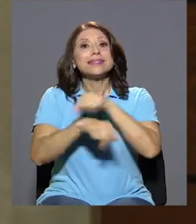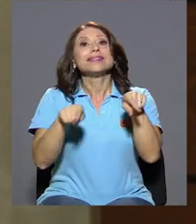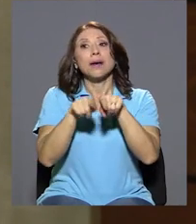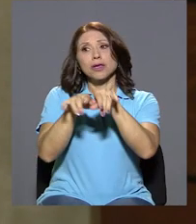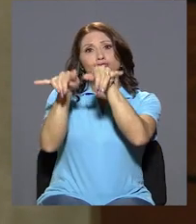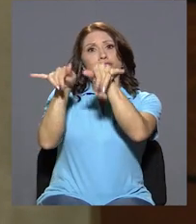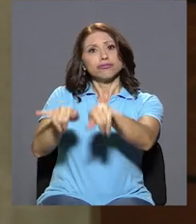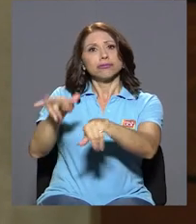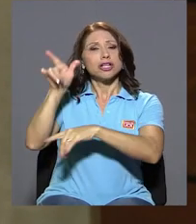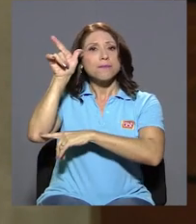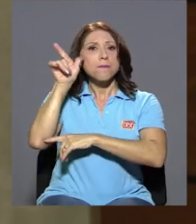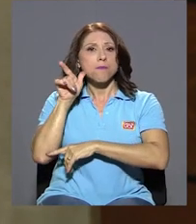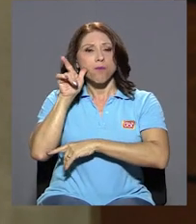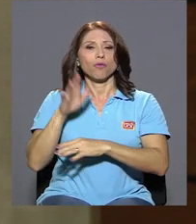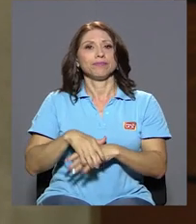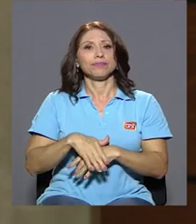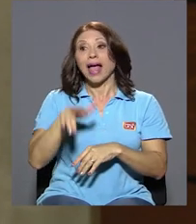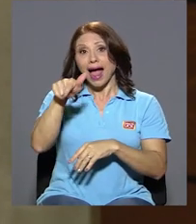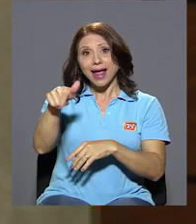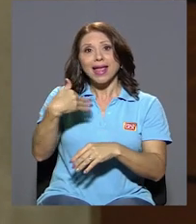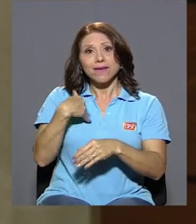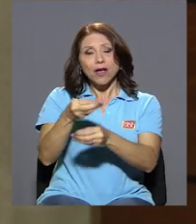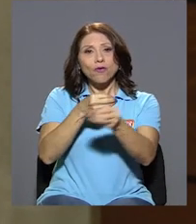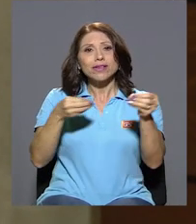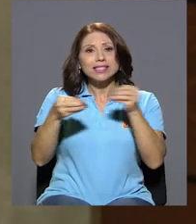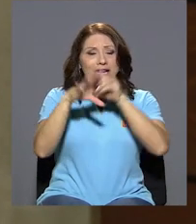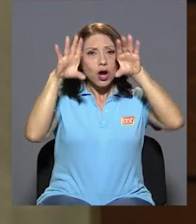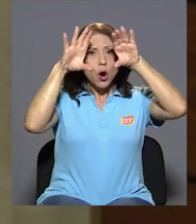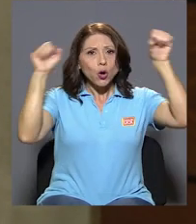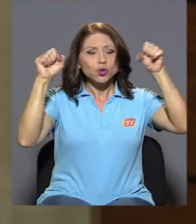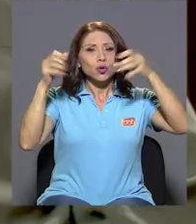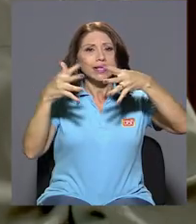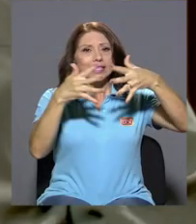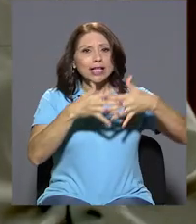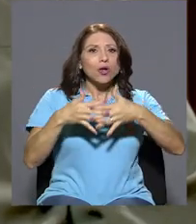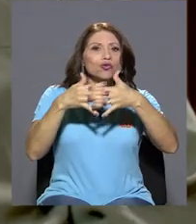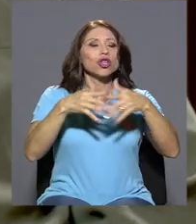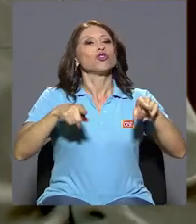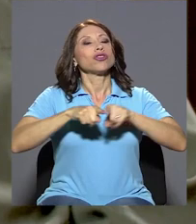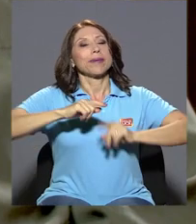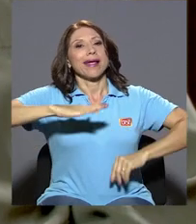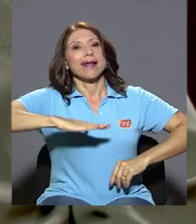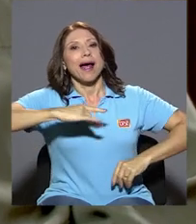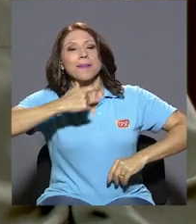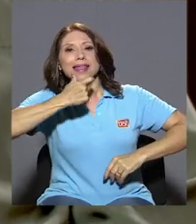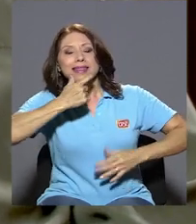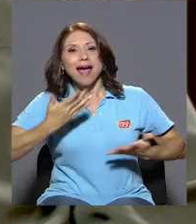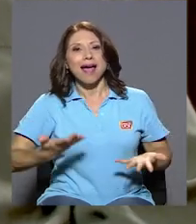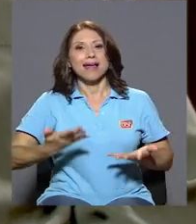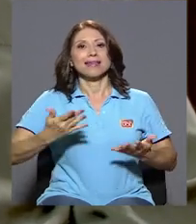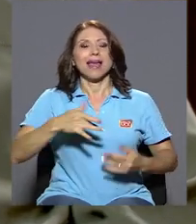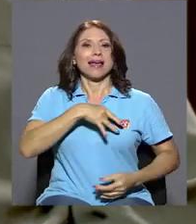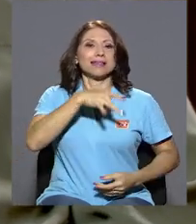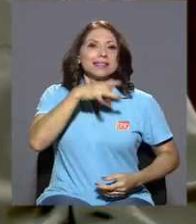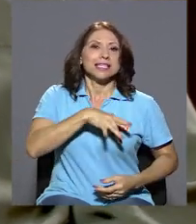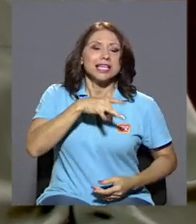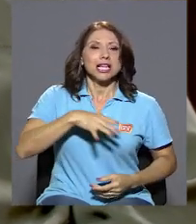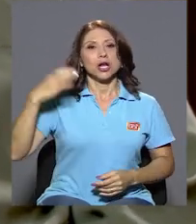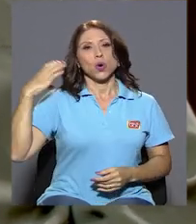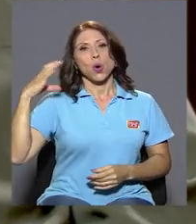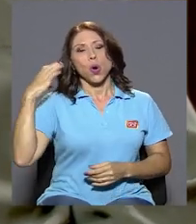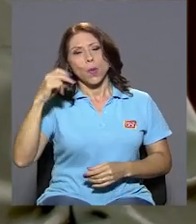país estaban también en limón se había oficina de los consulados de eeuu de la gran bretaña de